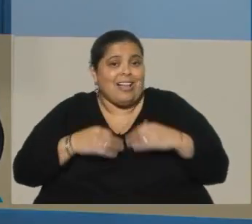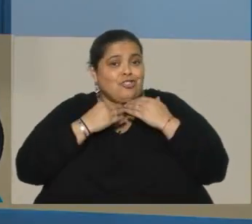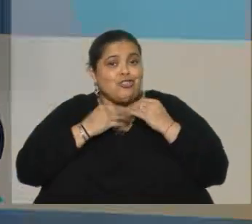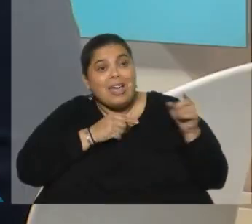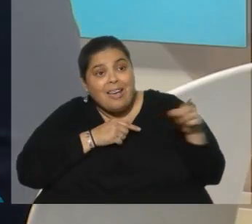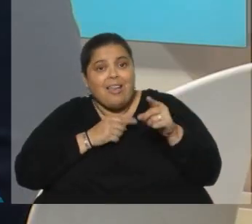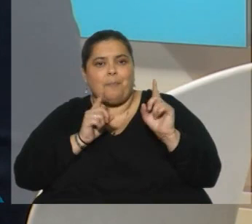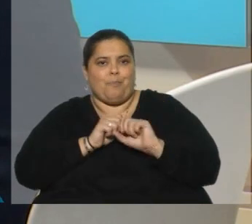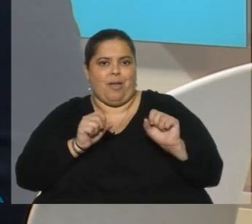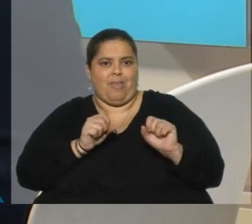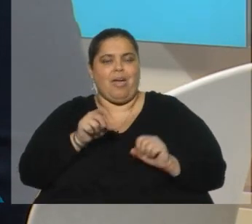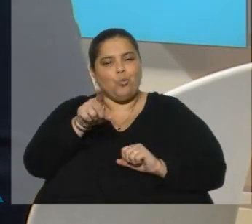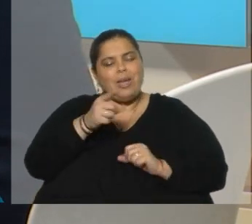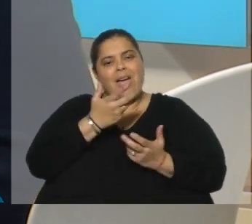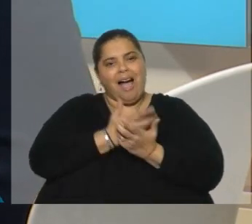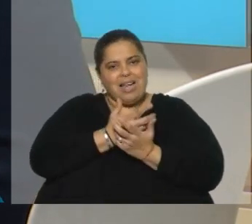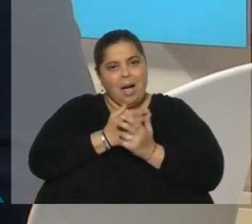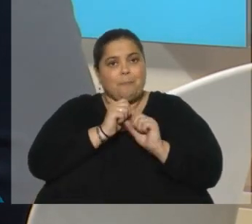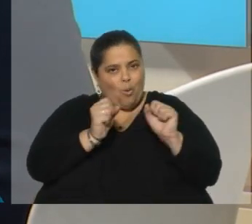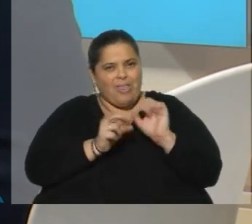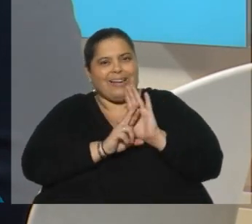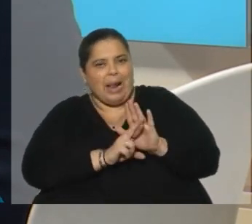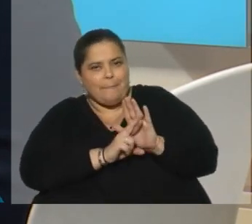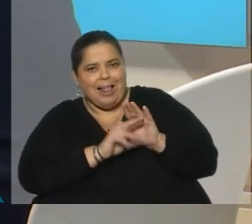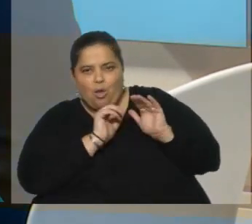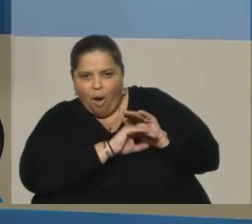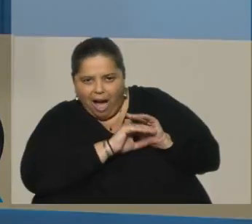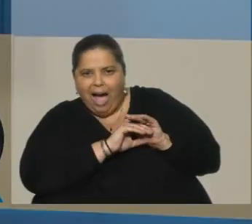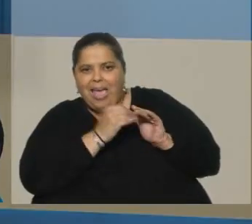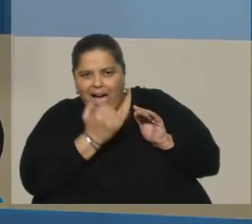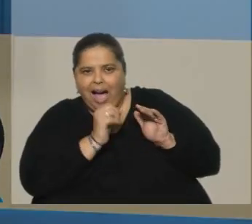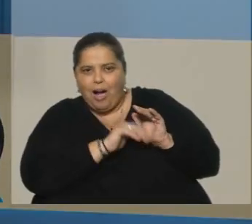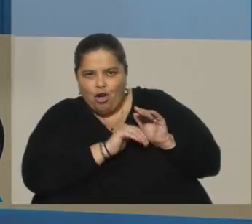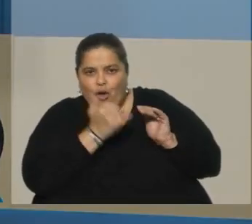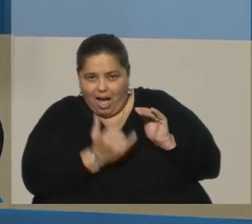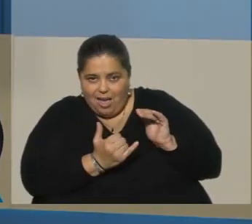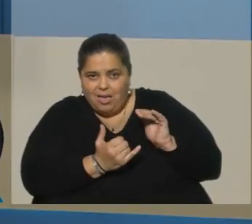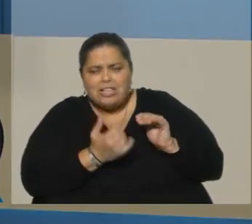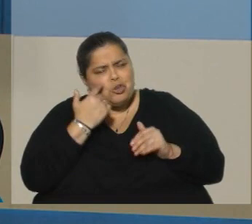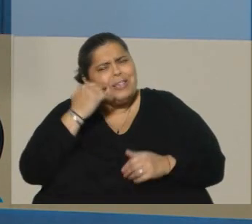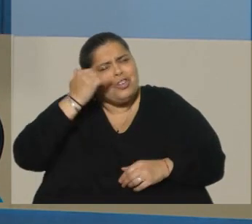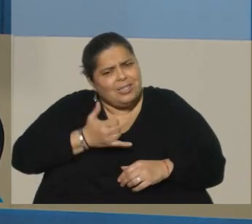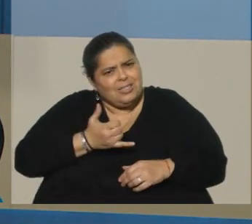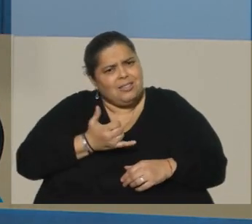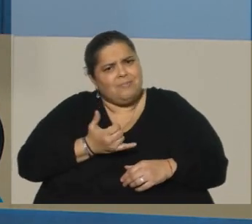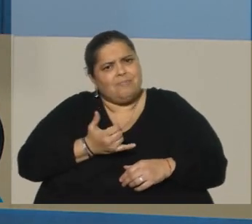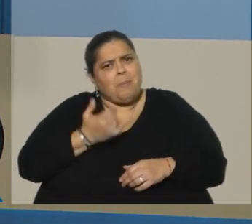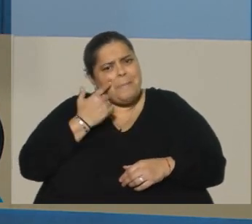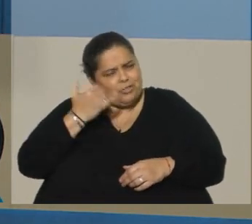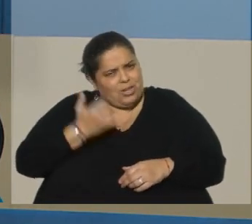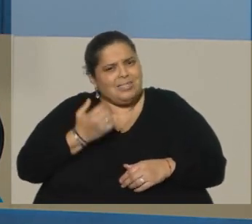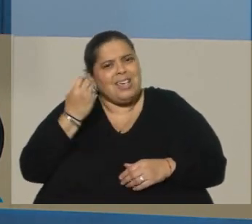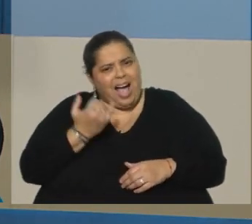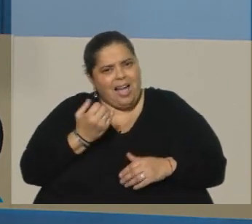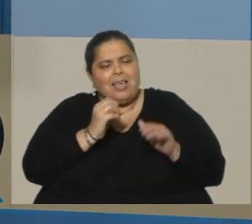No lo sé. ¿Le puedo preguntar si ANCAP tiene espaldas, como se dice a veces, para aguantar un poco más? Es lo que te estaba diciendo, yo creo que sí. ANCAP